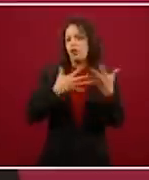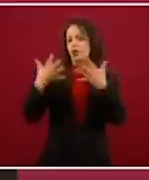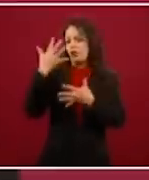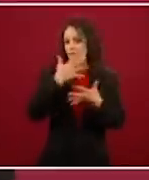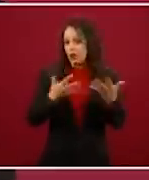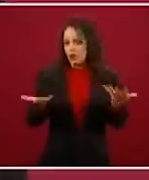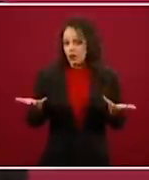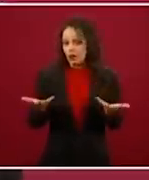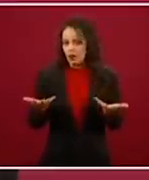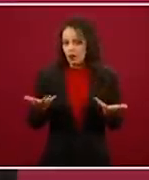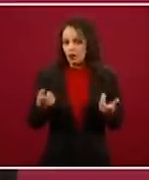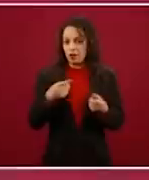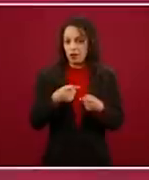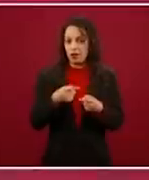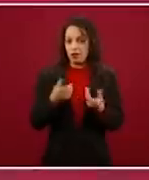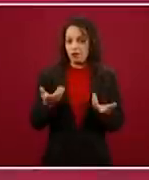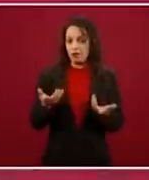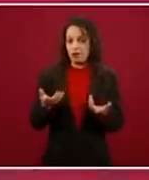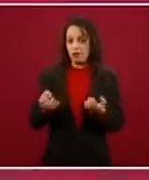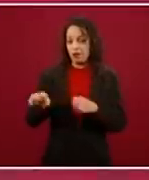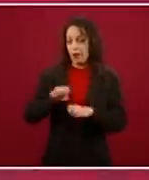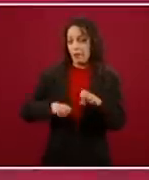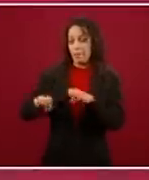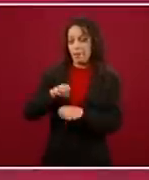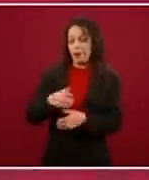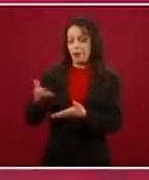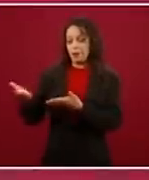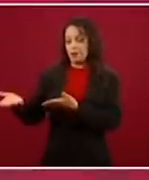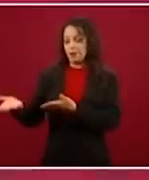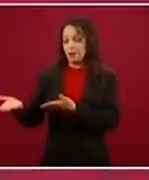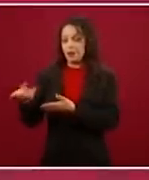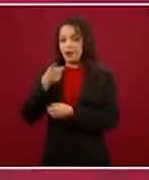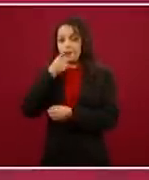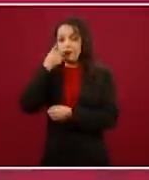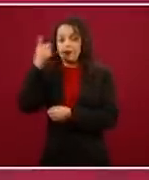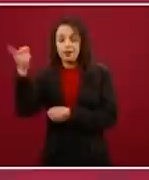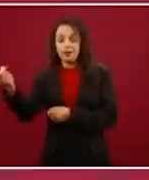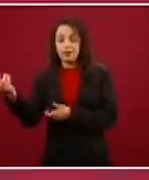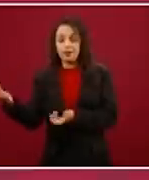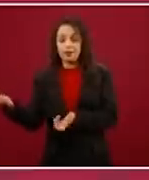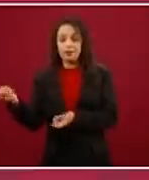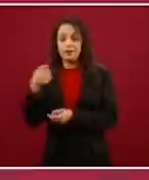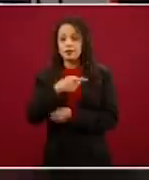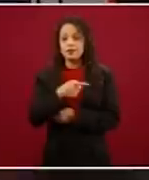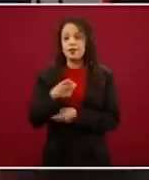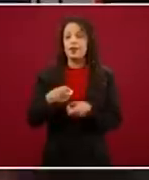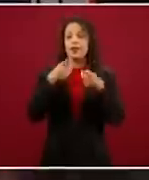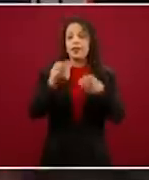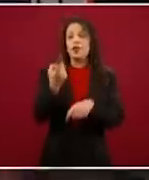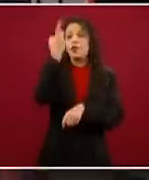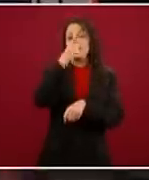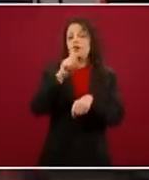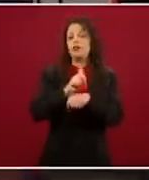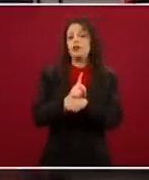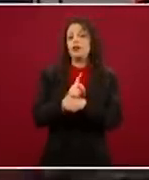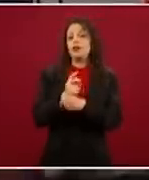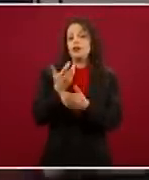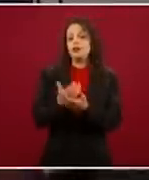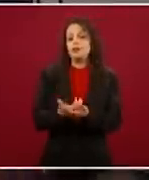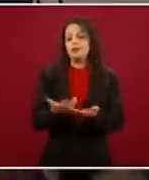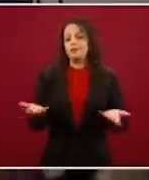como esas empresas que ahora nos están diciendo, se da el día, una